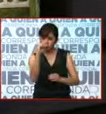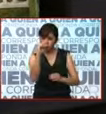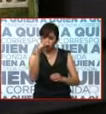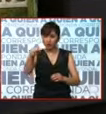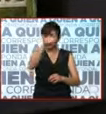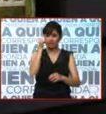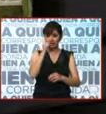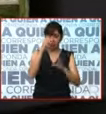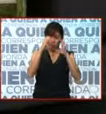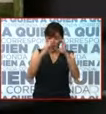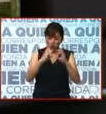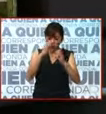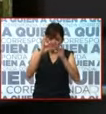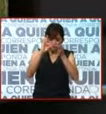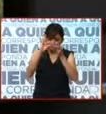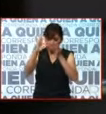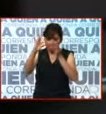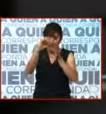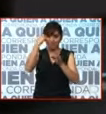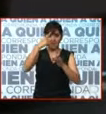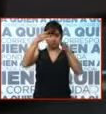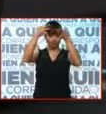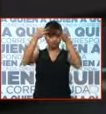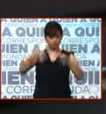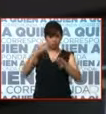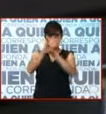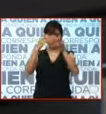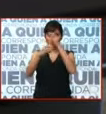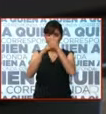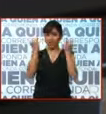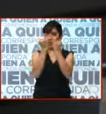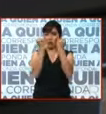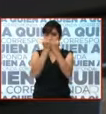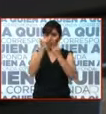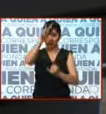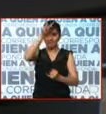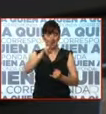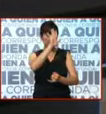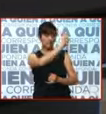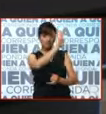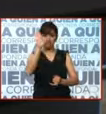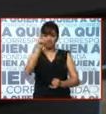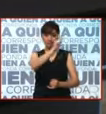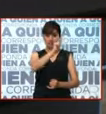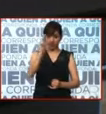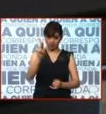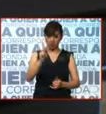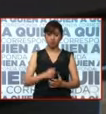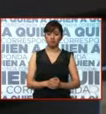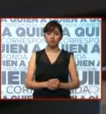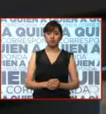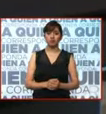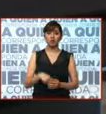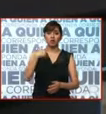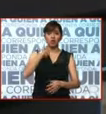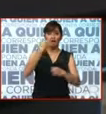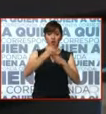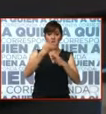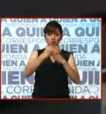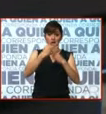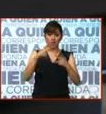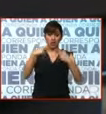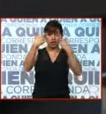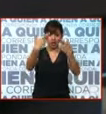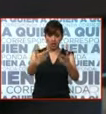con mucho cuidado pegándolas todas para que le quede bien, igualita a las reales. Claro, si no, pues ¿de qué sirve, no? Y tenemos este regalito, nos